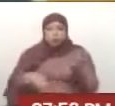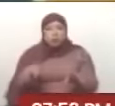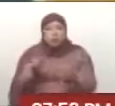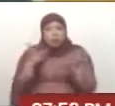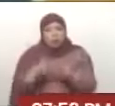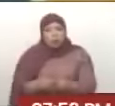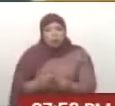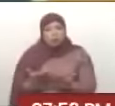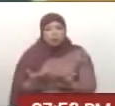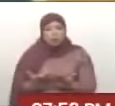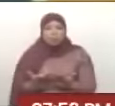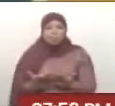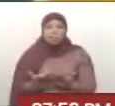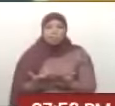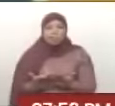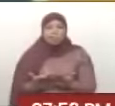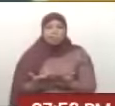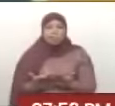dictaduras?